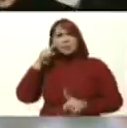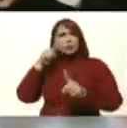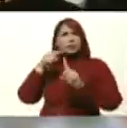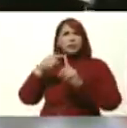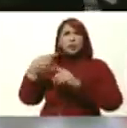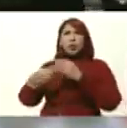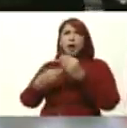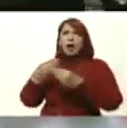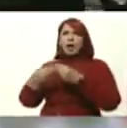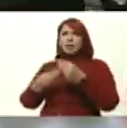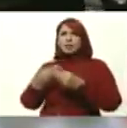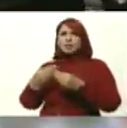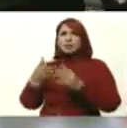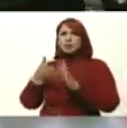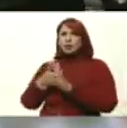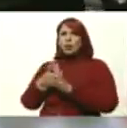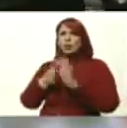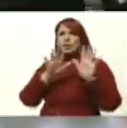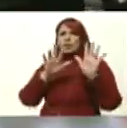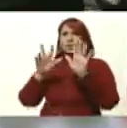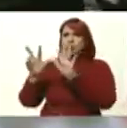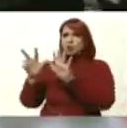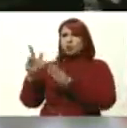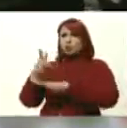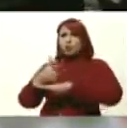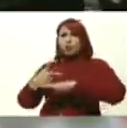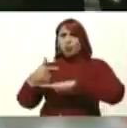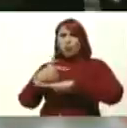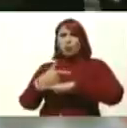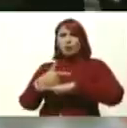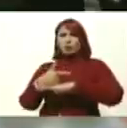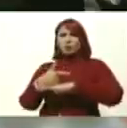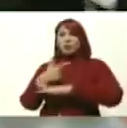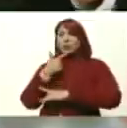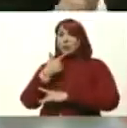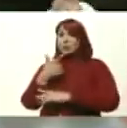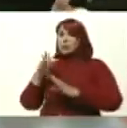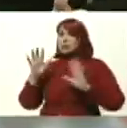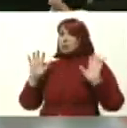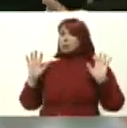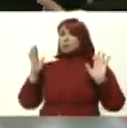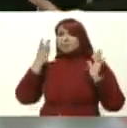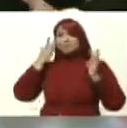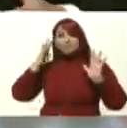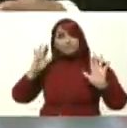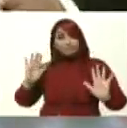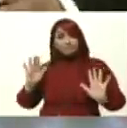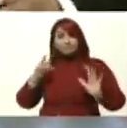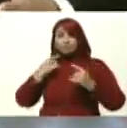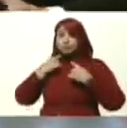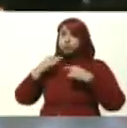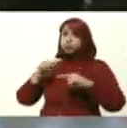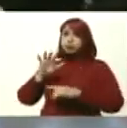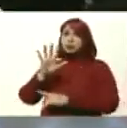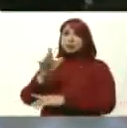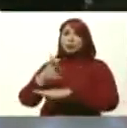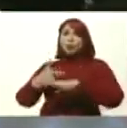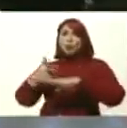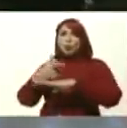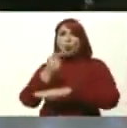hacía Interlaces era de 18 gobernaciones, lo cual implícitamente sugiere la posibilidad de que se pierdan 5